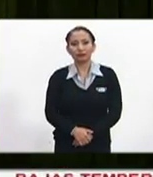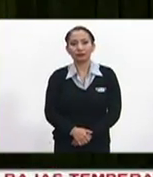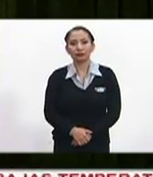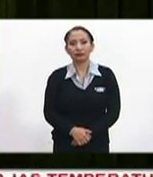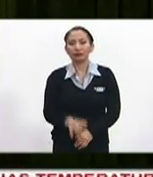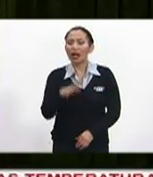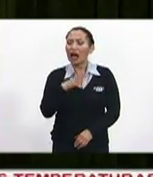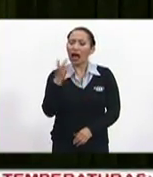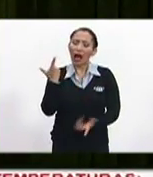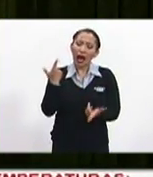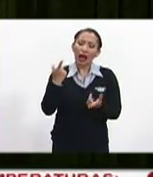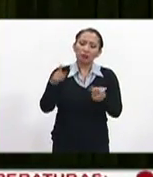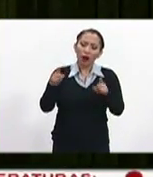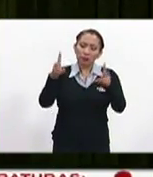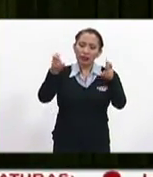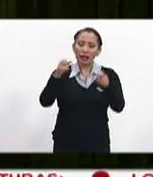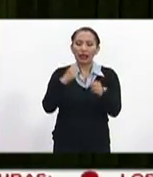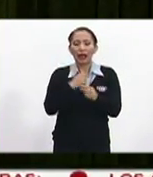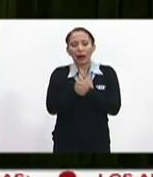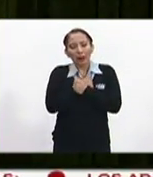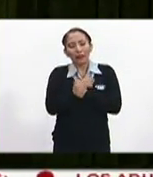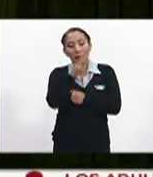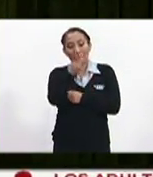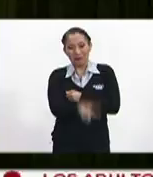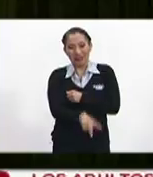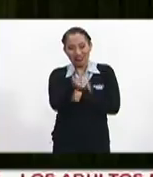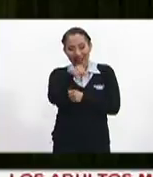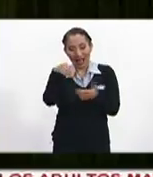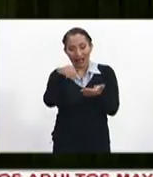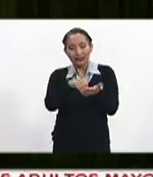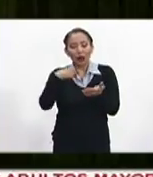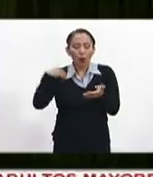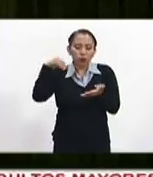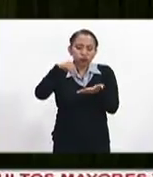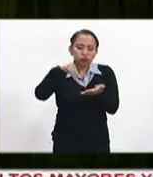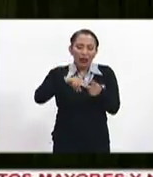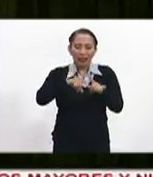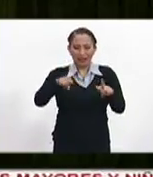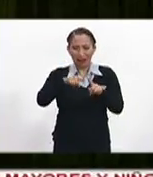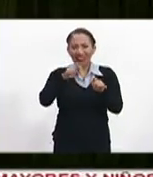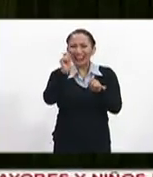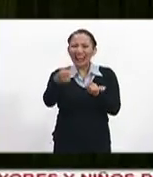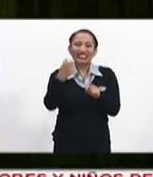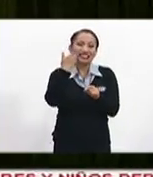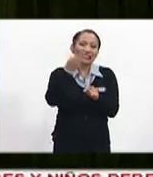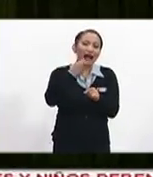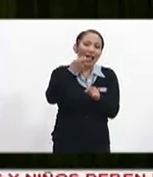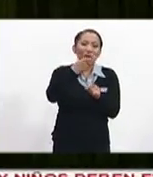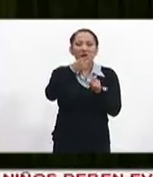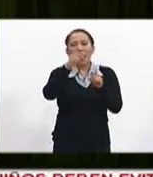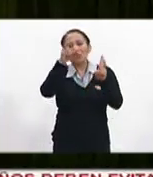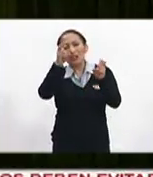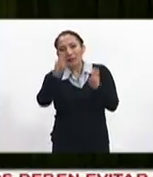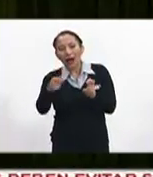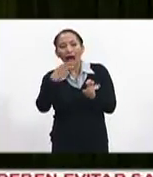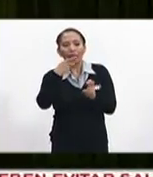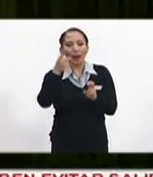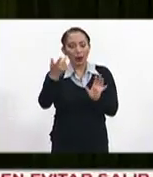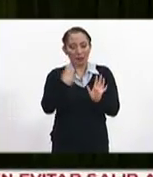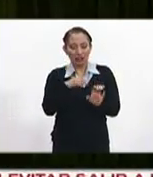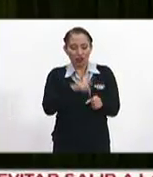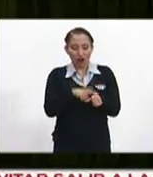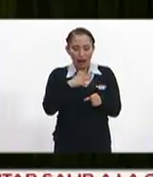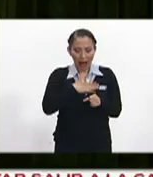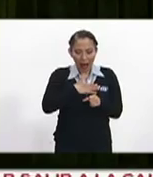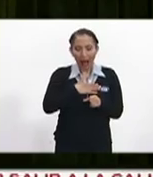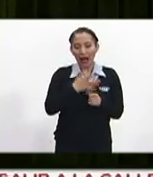Hay temas muy diversos. Mi mamá, la verdad, se encargó de diversificar mucho, ¿no? Lo que quería decir. Desde cuestiones